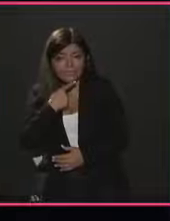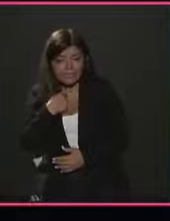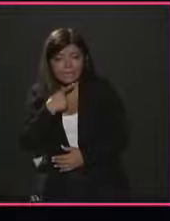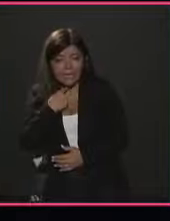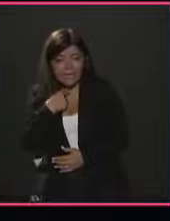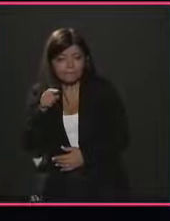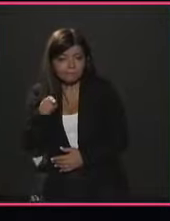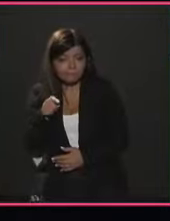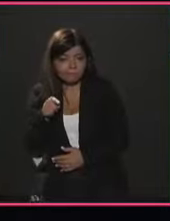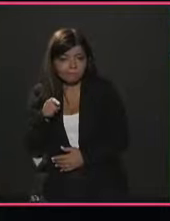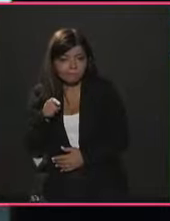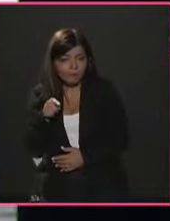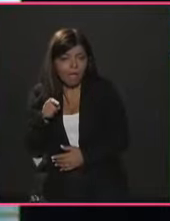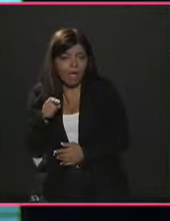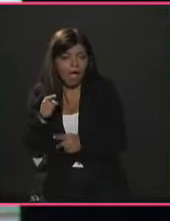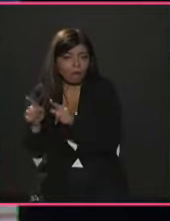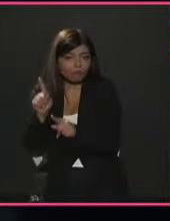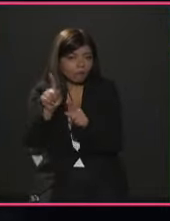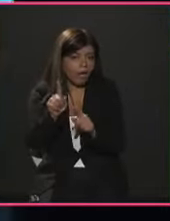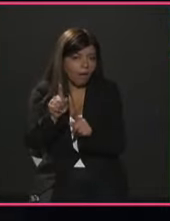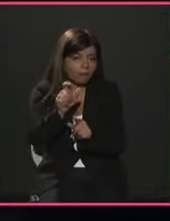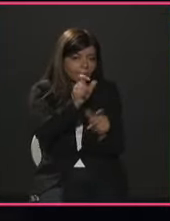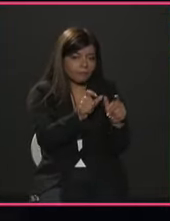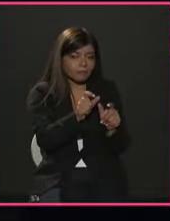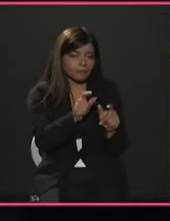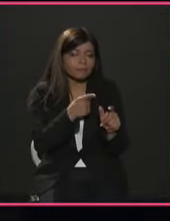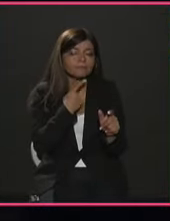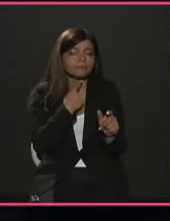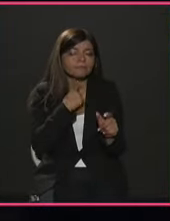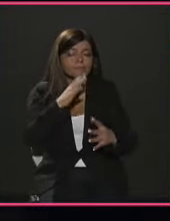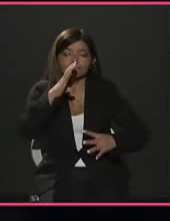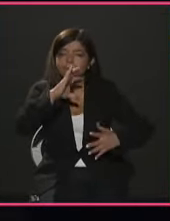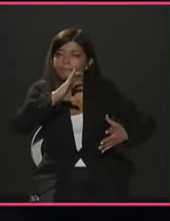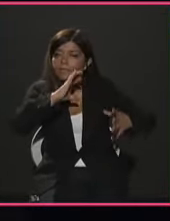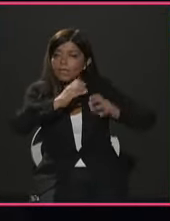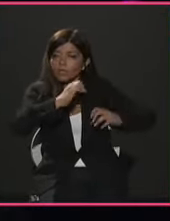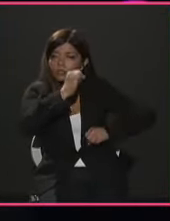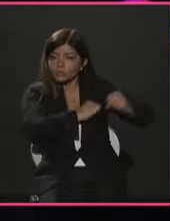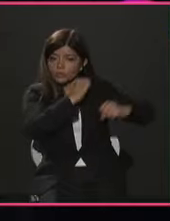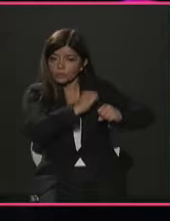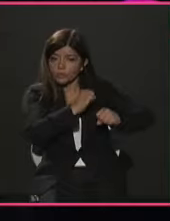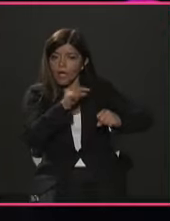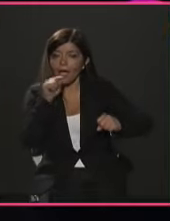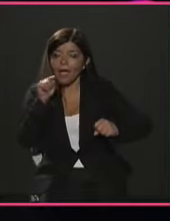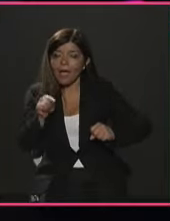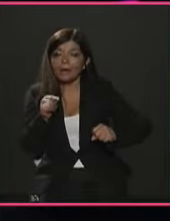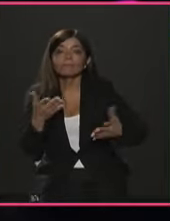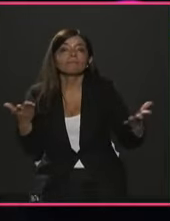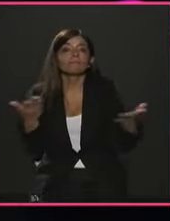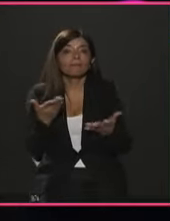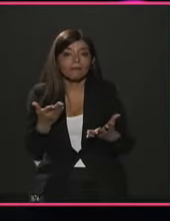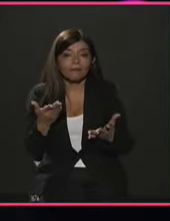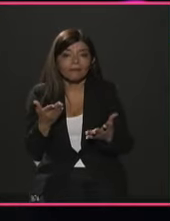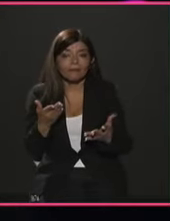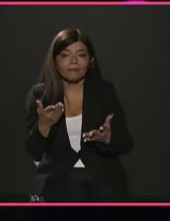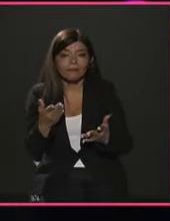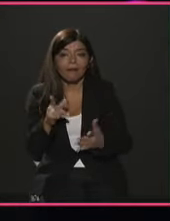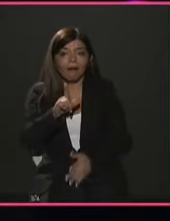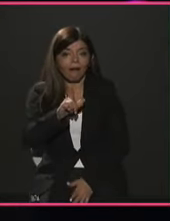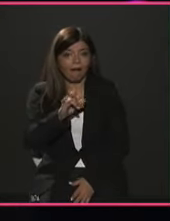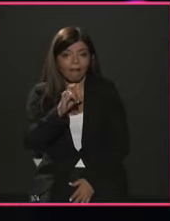gran interés para elon má que otras personas del mundo de la Tec para que